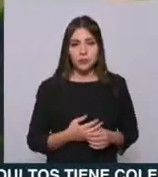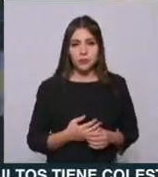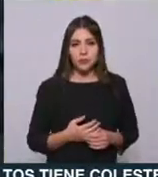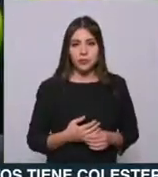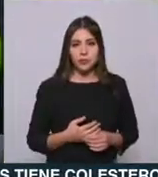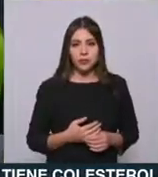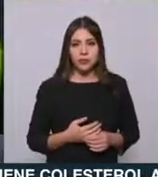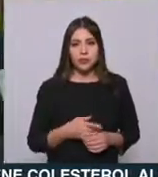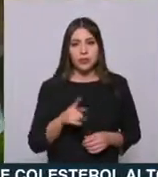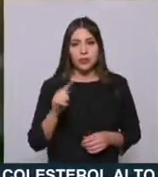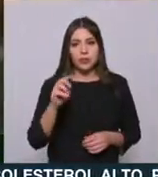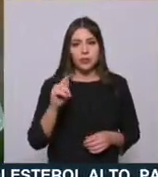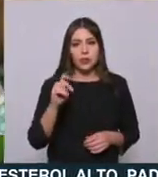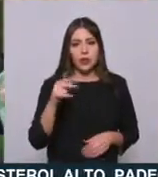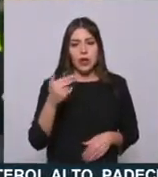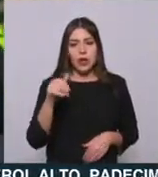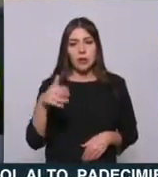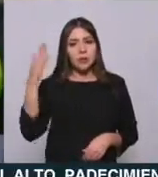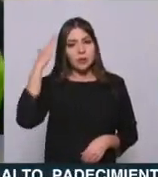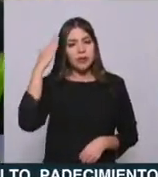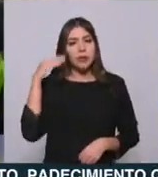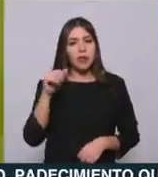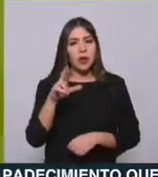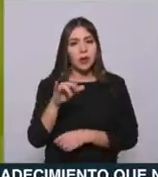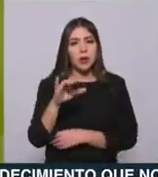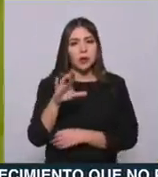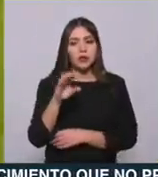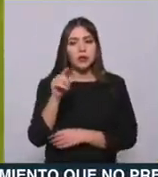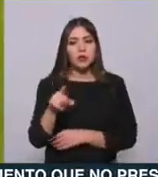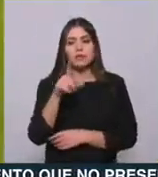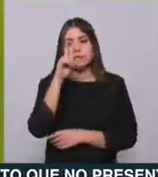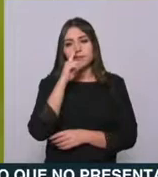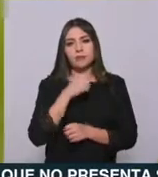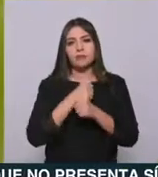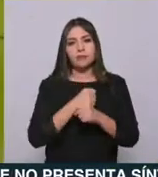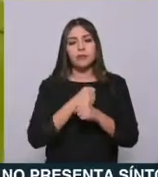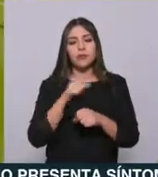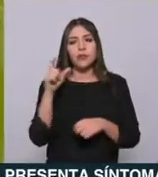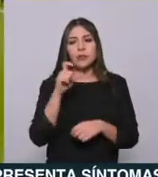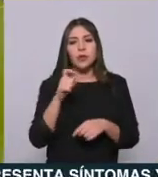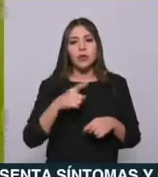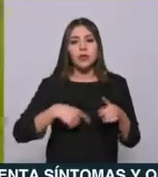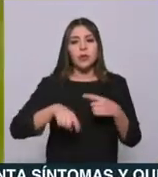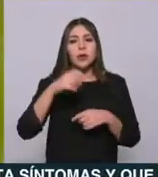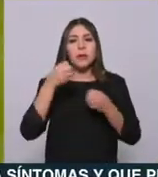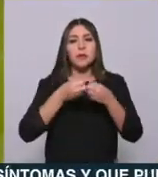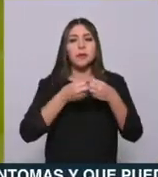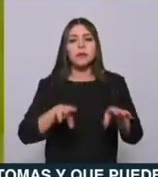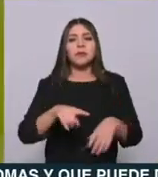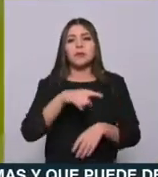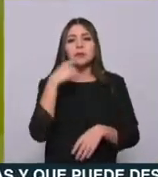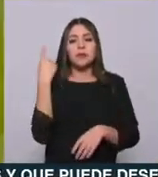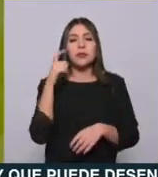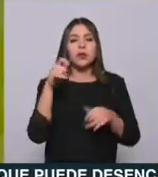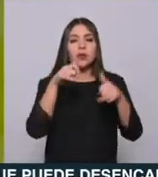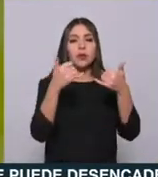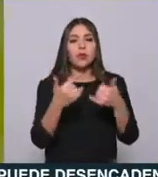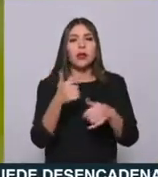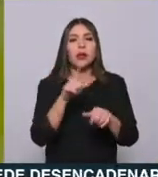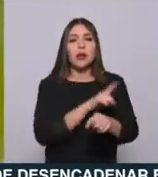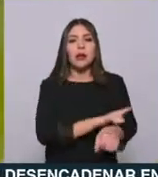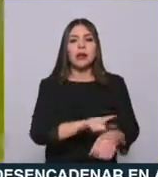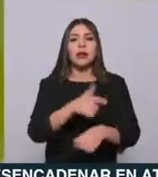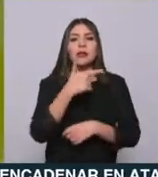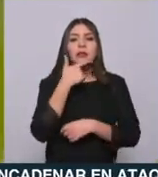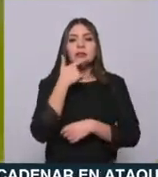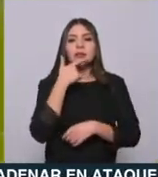El cuadro de Tottenham, dirigido por Mauricio Pochettino, sufrió un duro revés al ser eliminado en 16avos de final de la Copa de la Liga de Inglaterra a